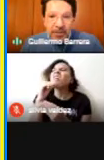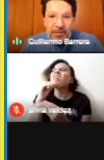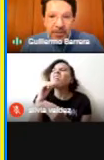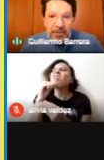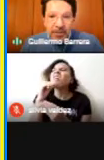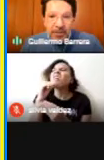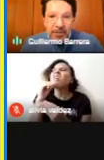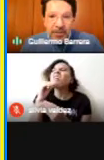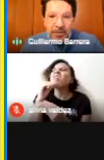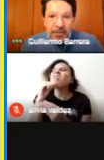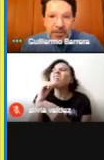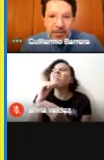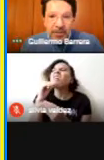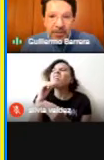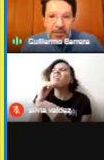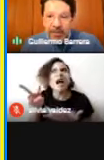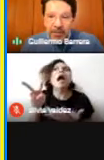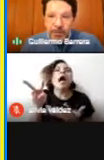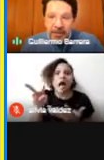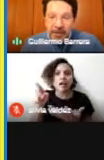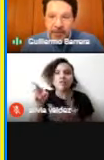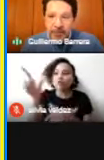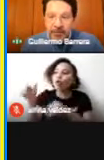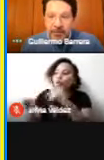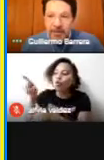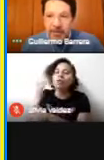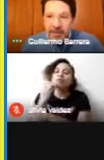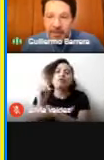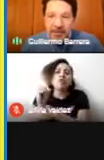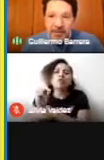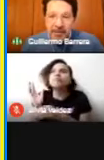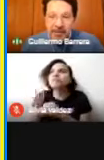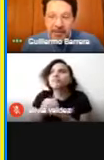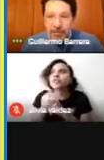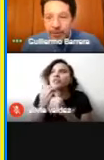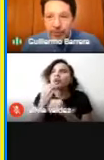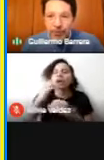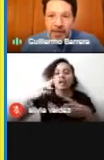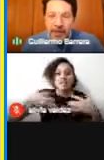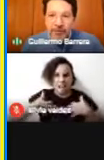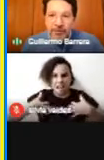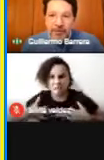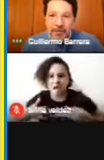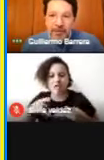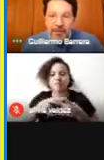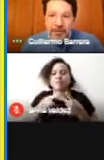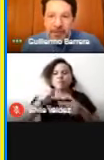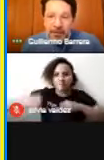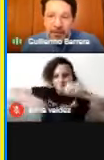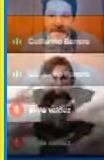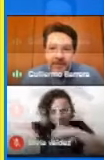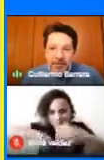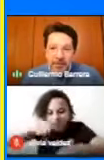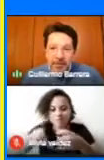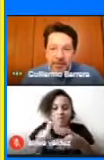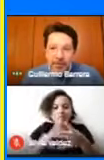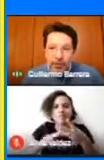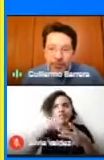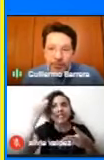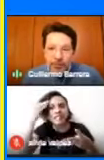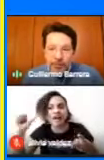entonces empezamos a ver organizaciones, por ejemplo, animalistas, biciusuarios, sabios y